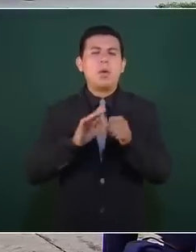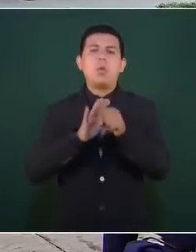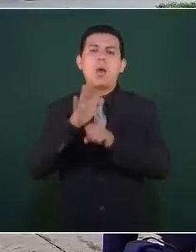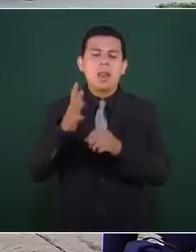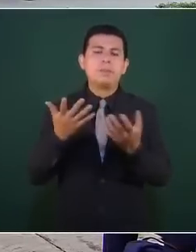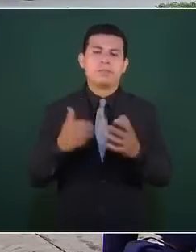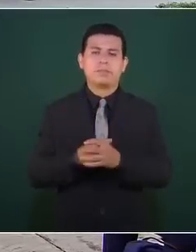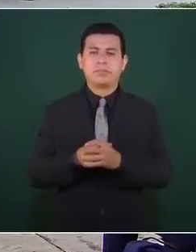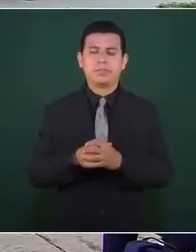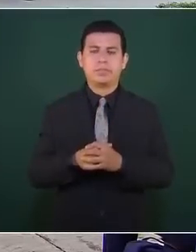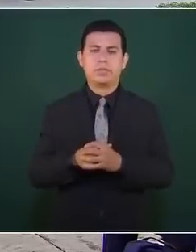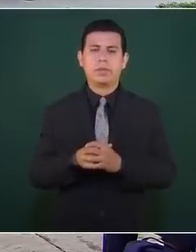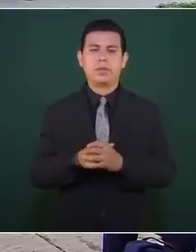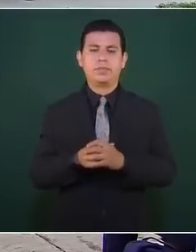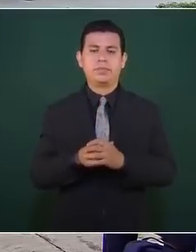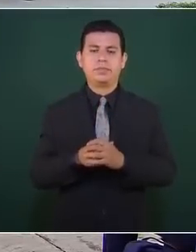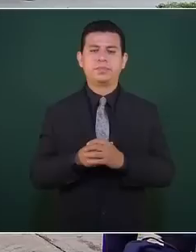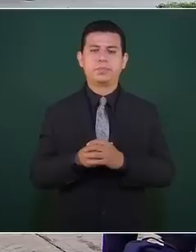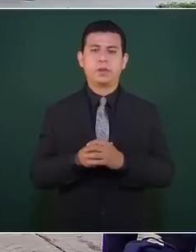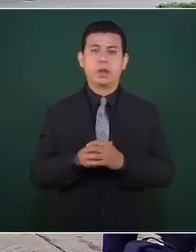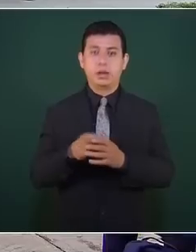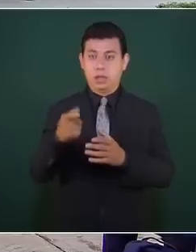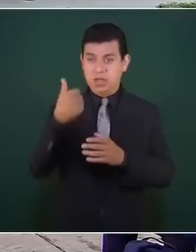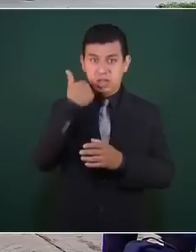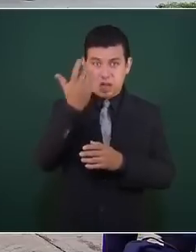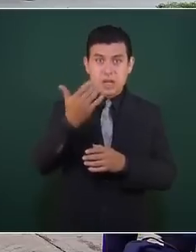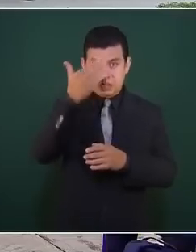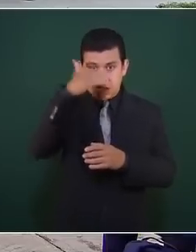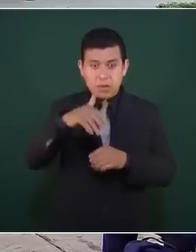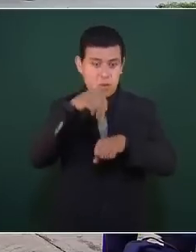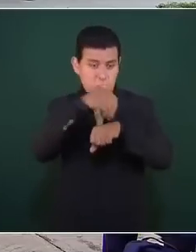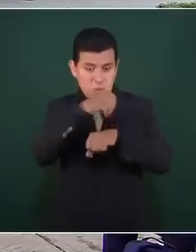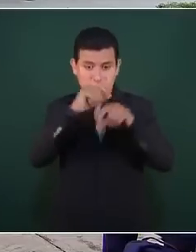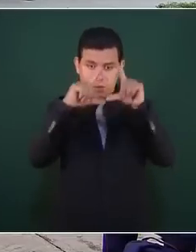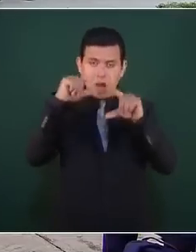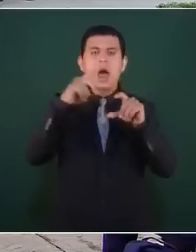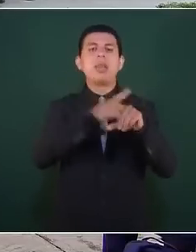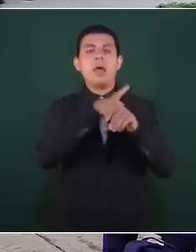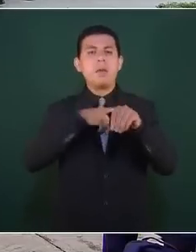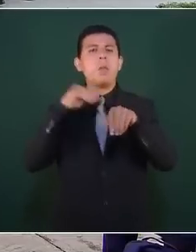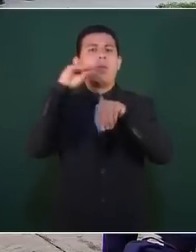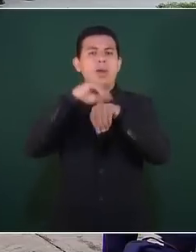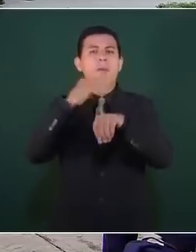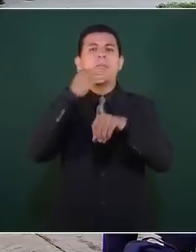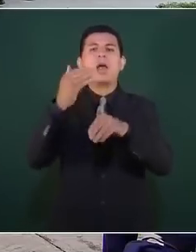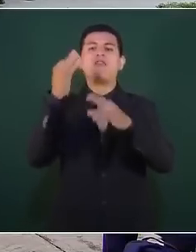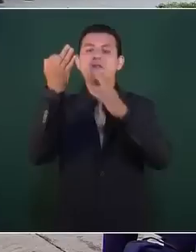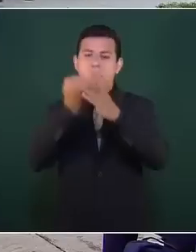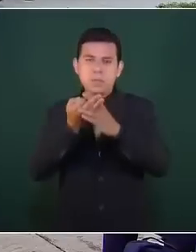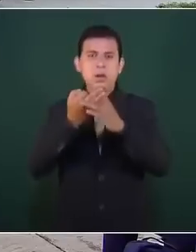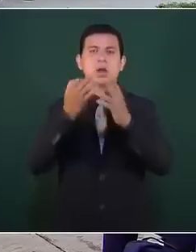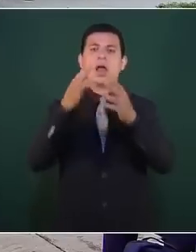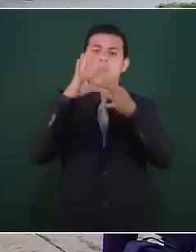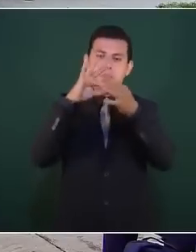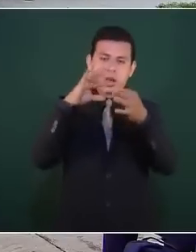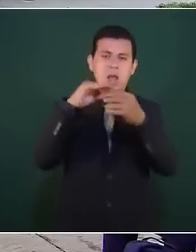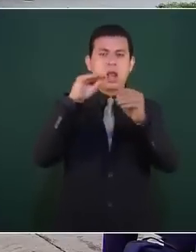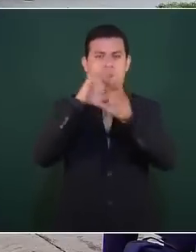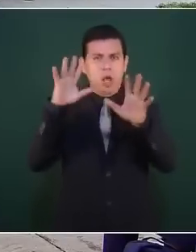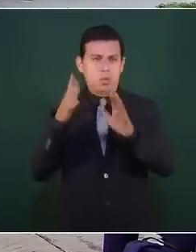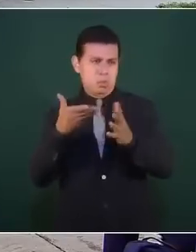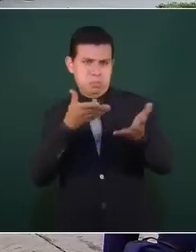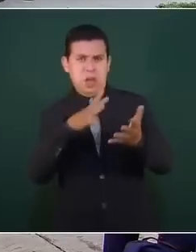que lleva los datos sobre esto. El general podría,